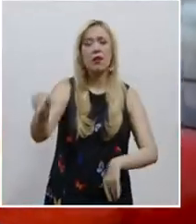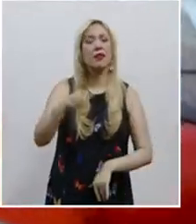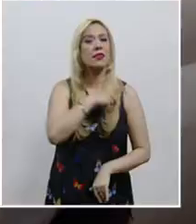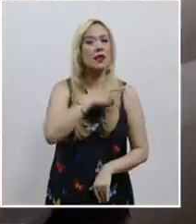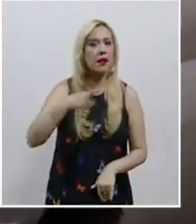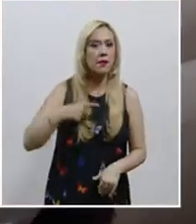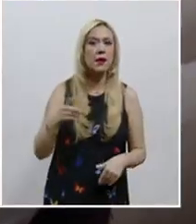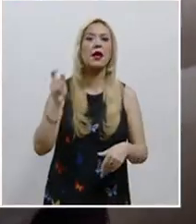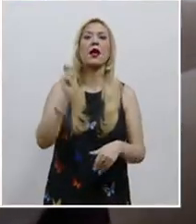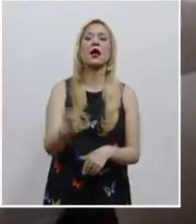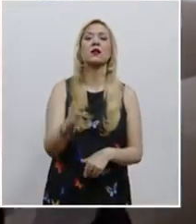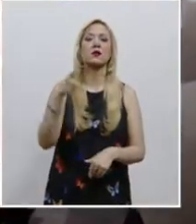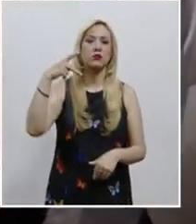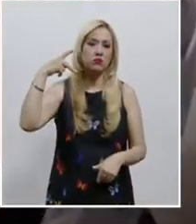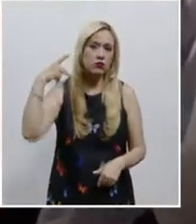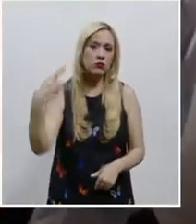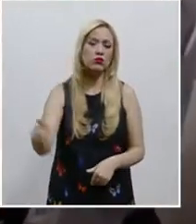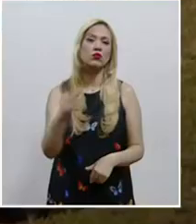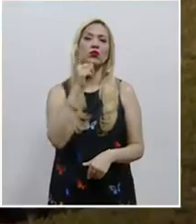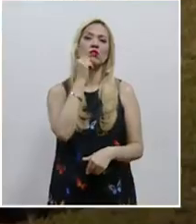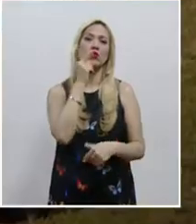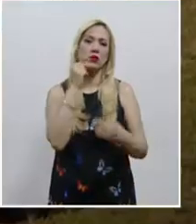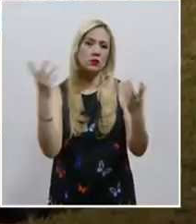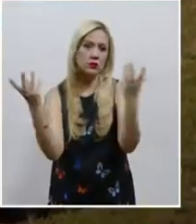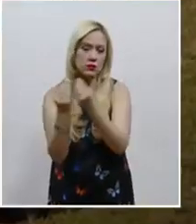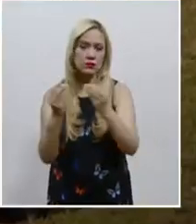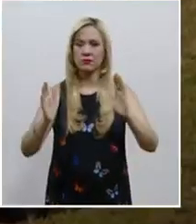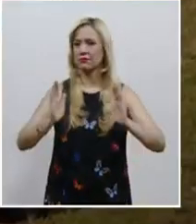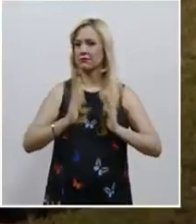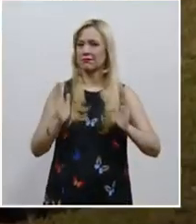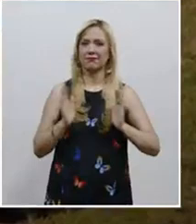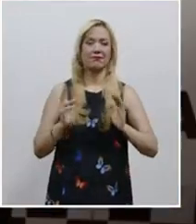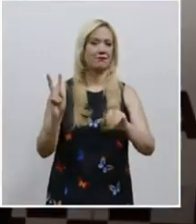desempeñar las corporaciones de carácter civil y no militar.